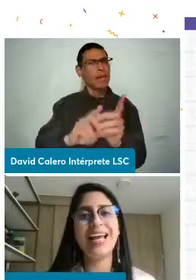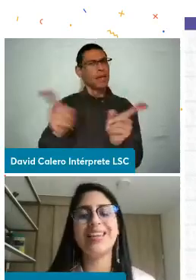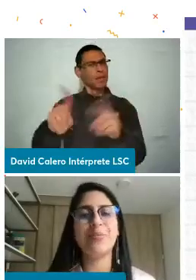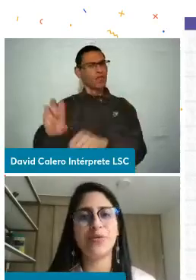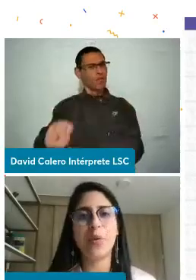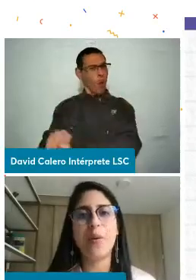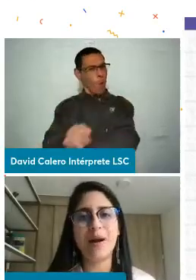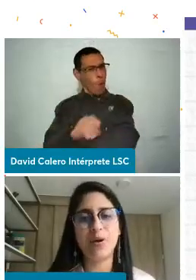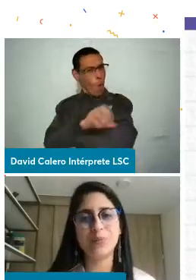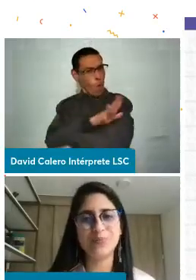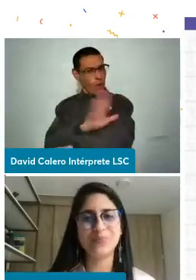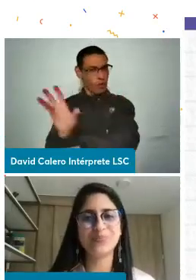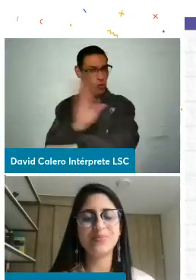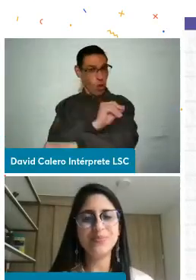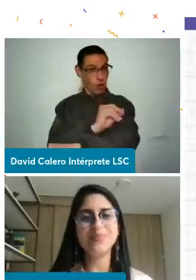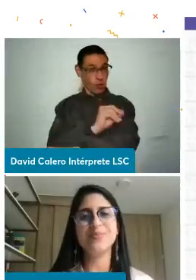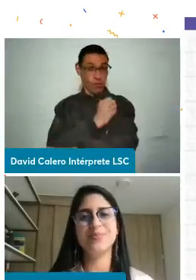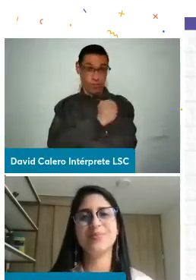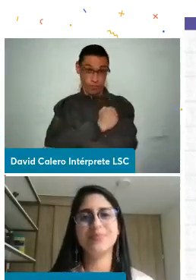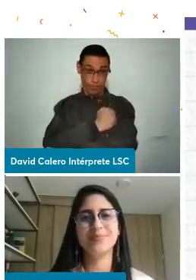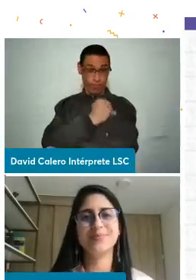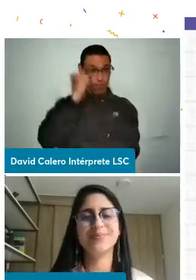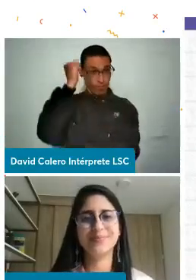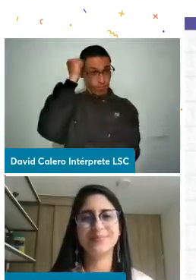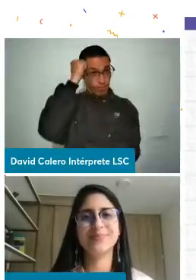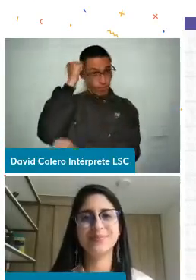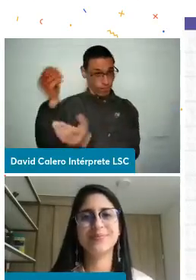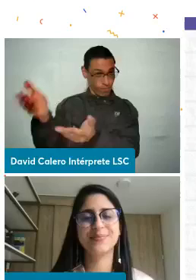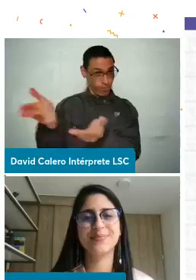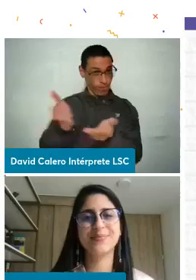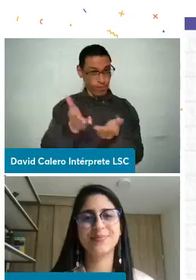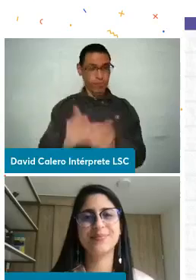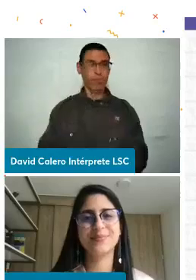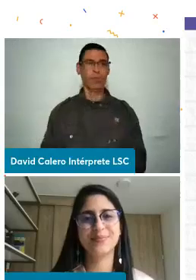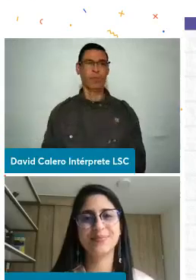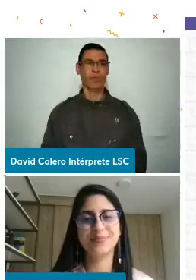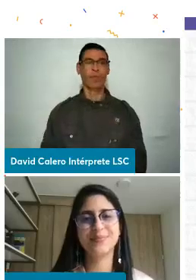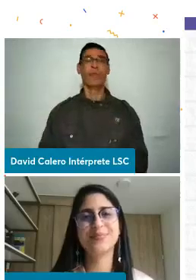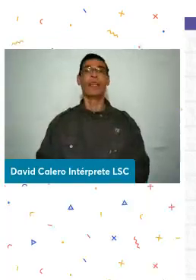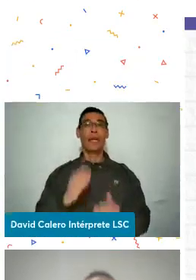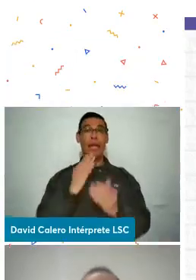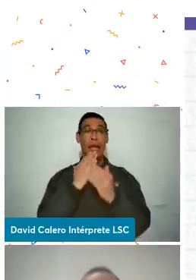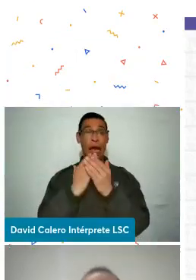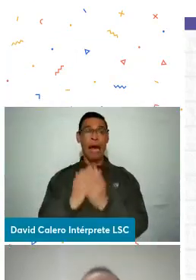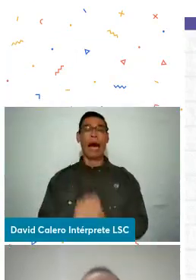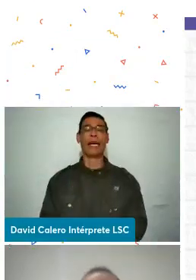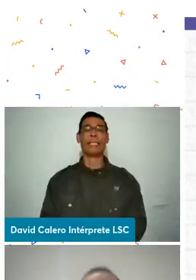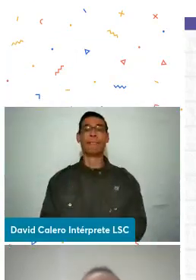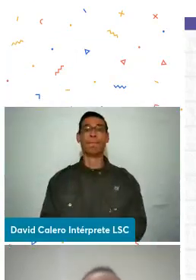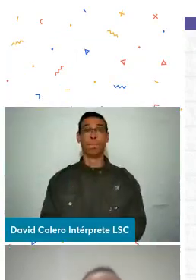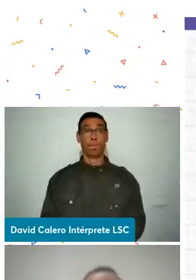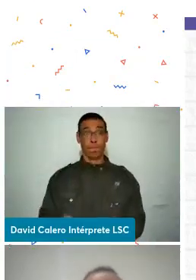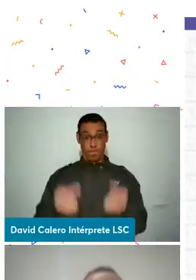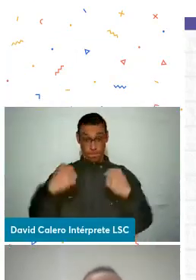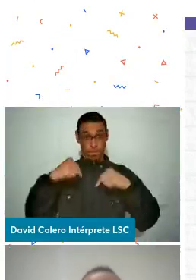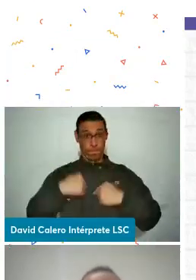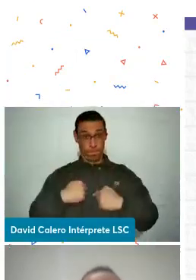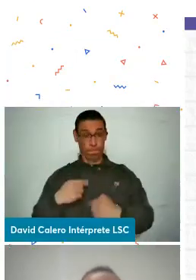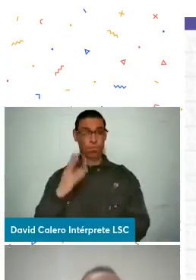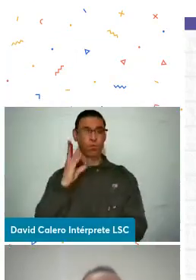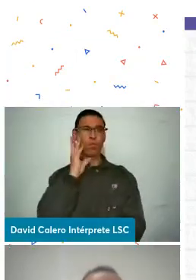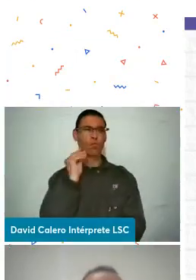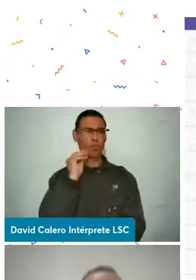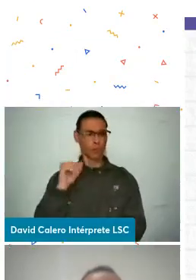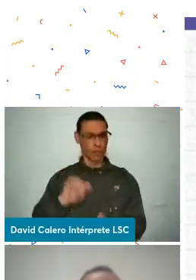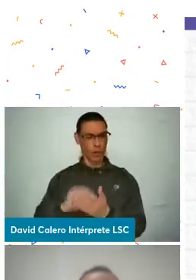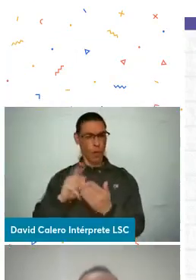Bienvenido y adelante, profe Juan Pablo. Muchas gracias. Bueno, desde mi experiencia, pues, ¿cómo impactan esos proyectos? Bueno,